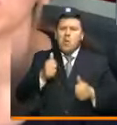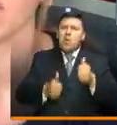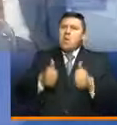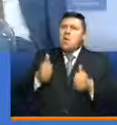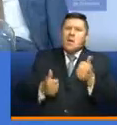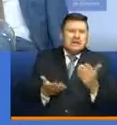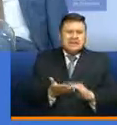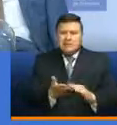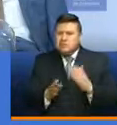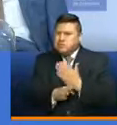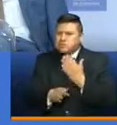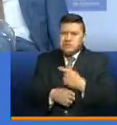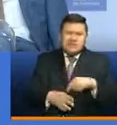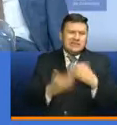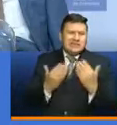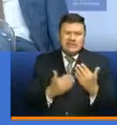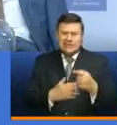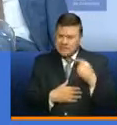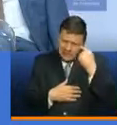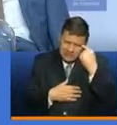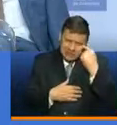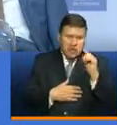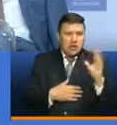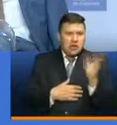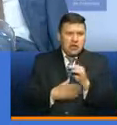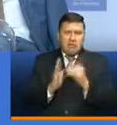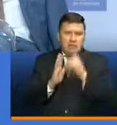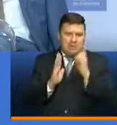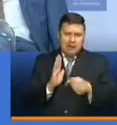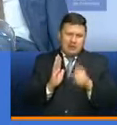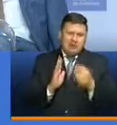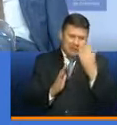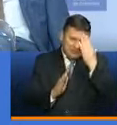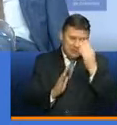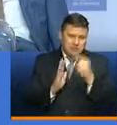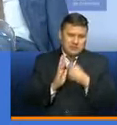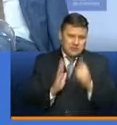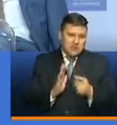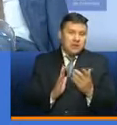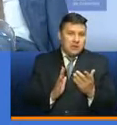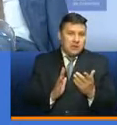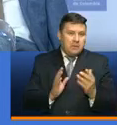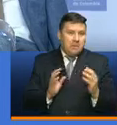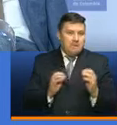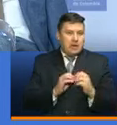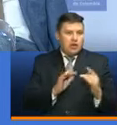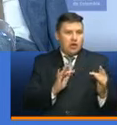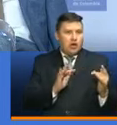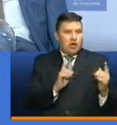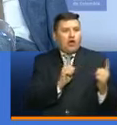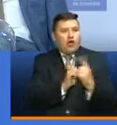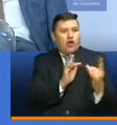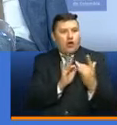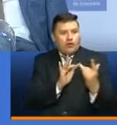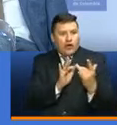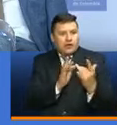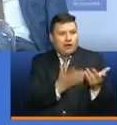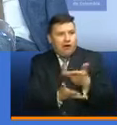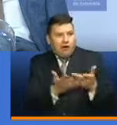esas soluciones que nos van a permitir, tomando todas las medidas de precaución, como bien se mencionan, de pronto tener un contacto más cercano y poder